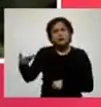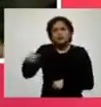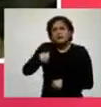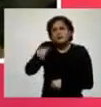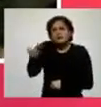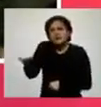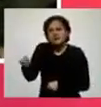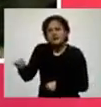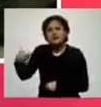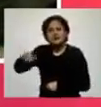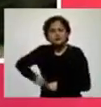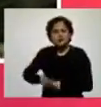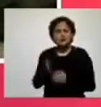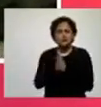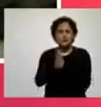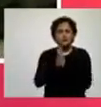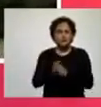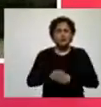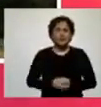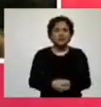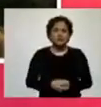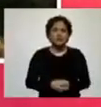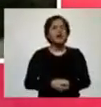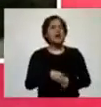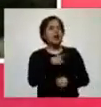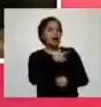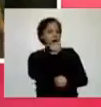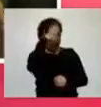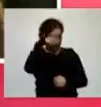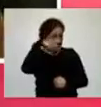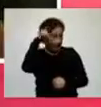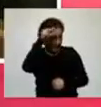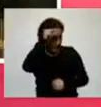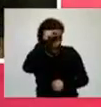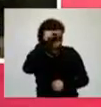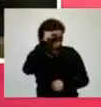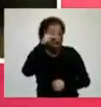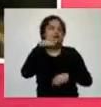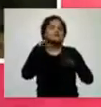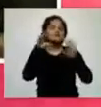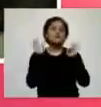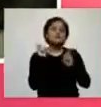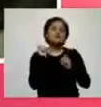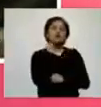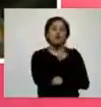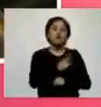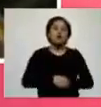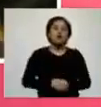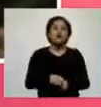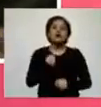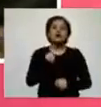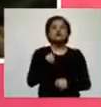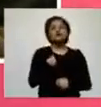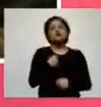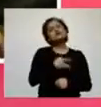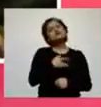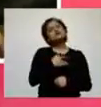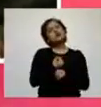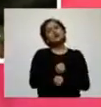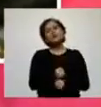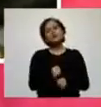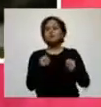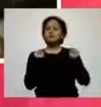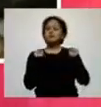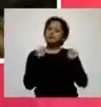Ah, con que muy lista, ¿eh? Veamos, estoy un poco aburrida y necesito un poco